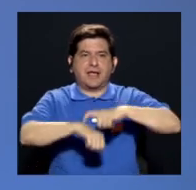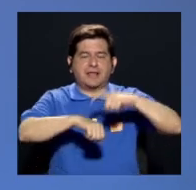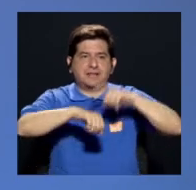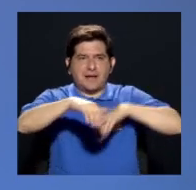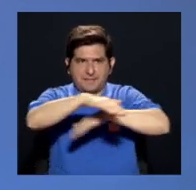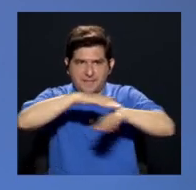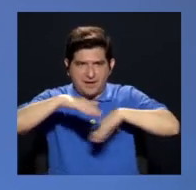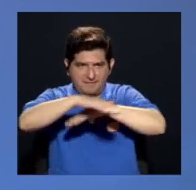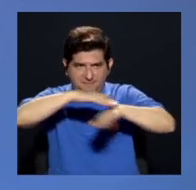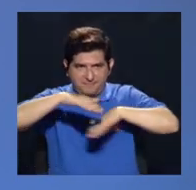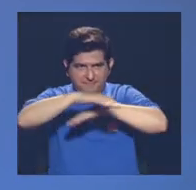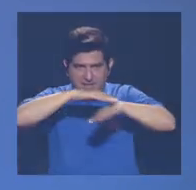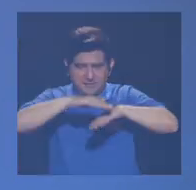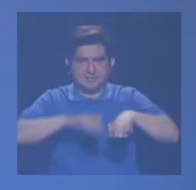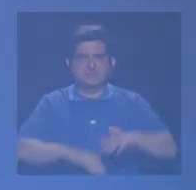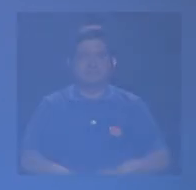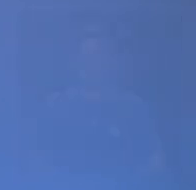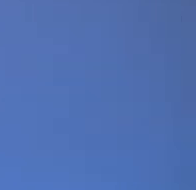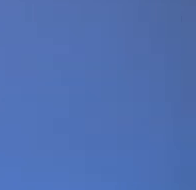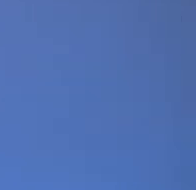básica